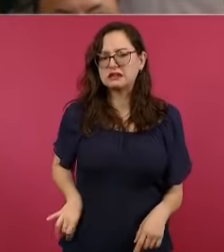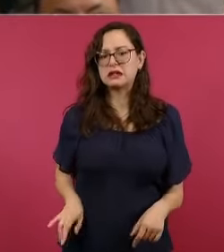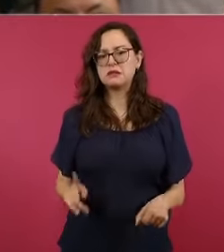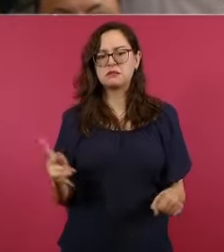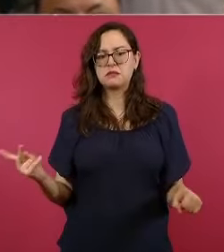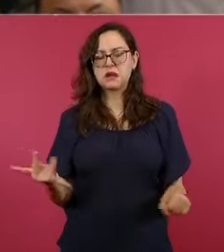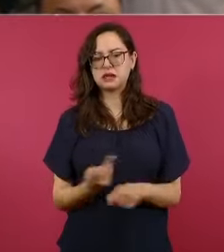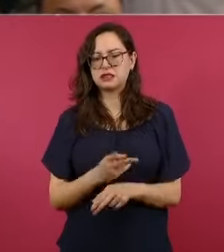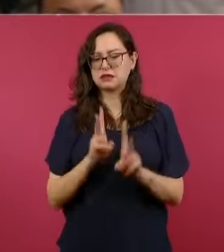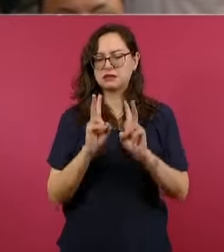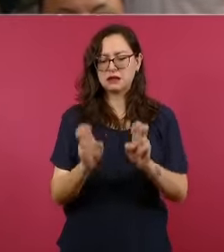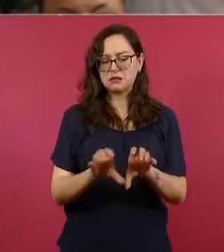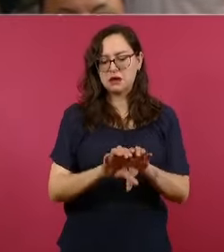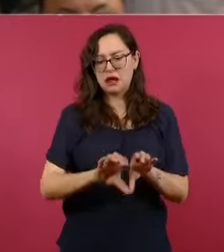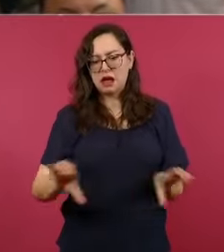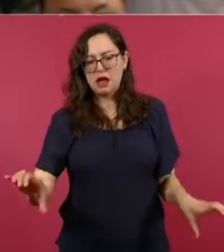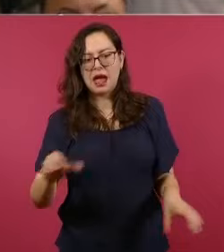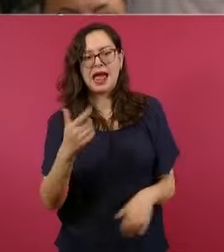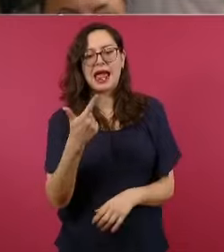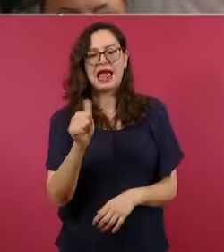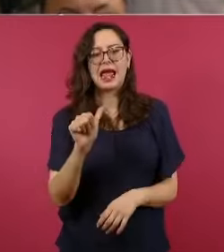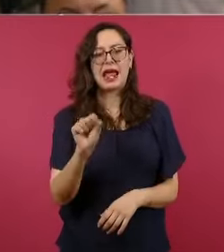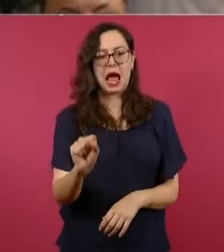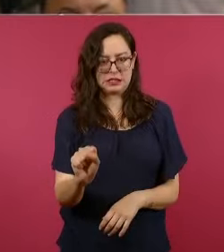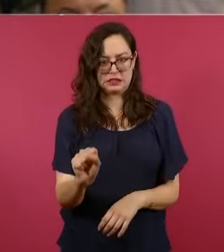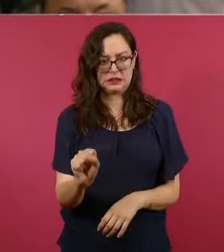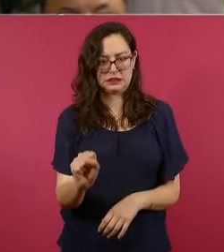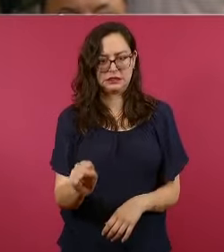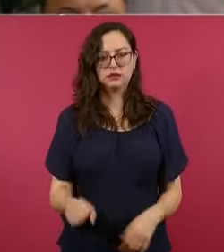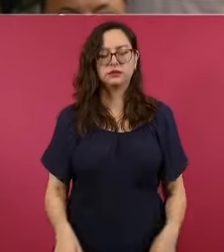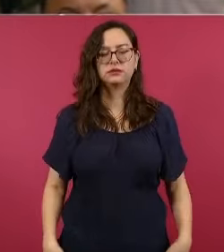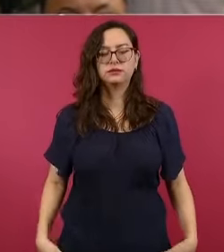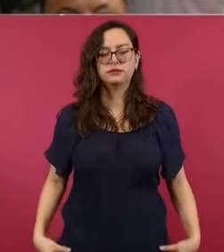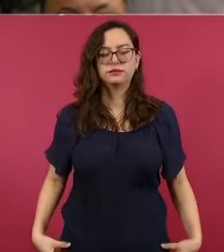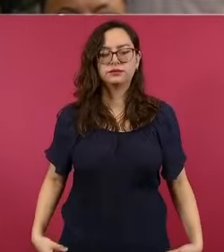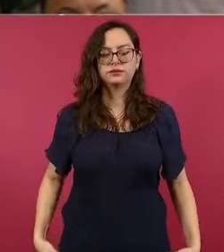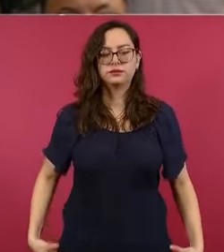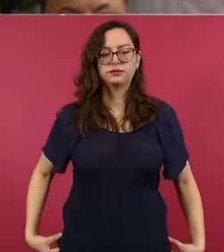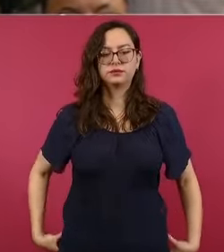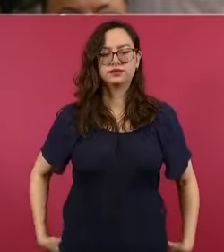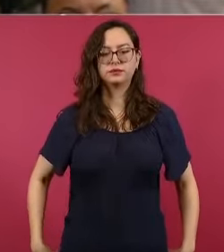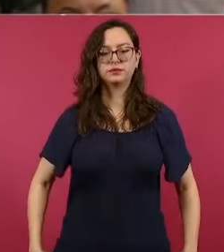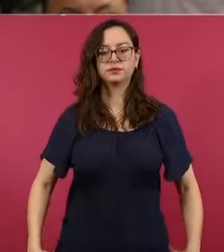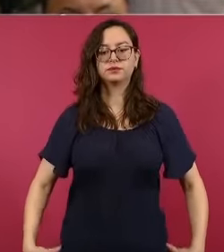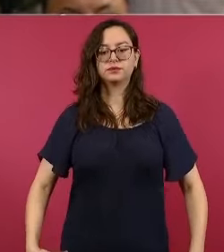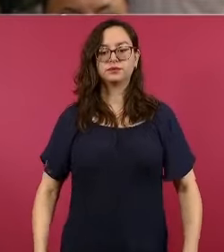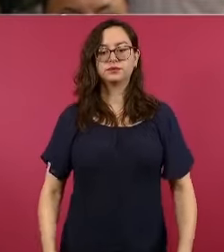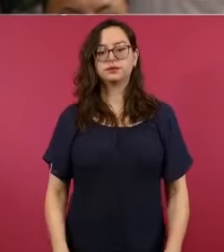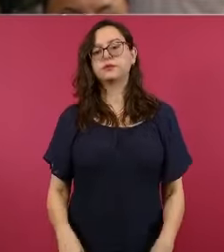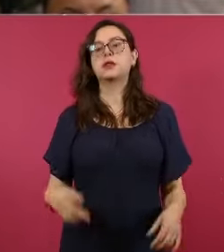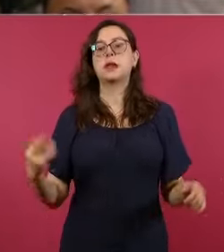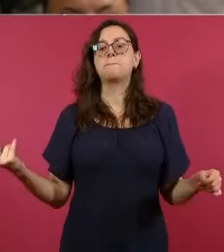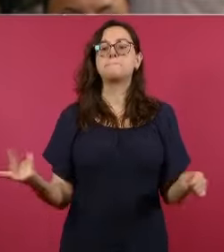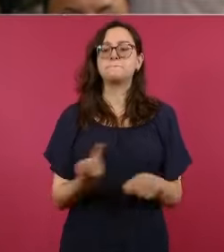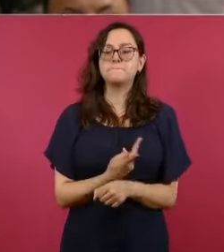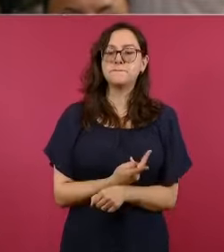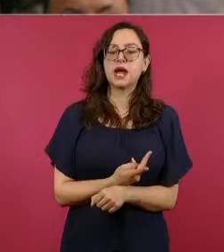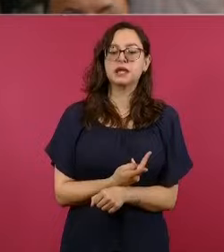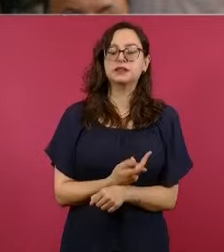los gasoductos los gasoductos son antes para la generación